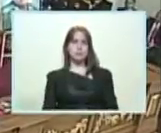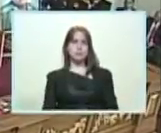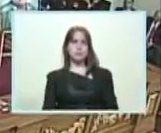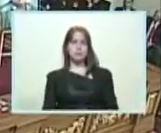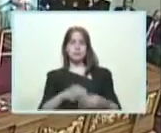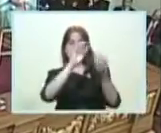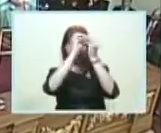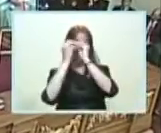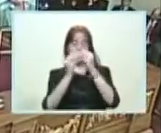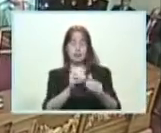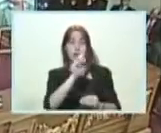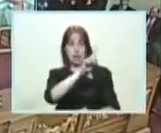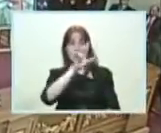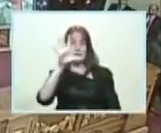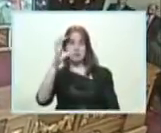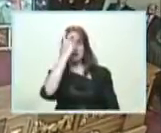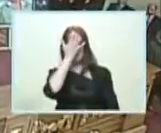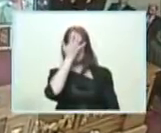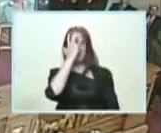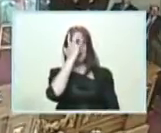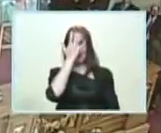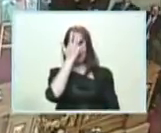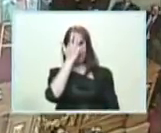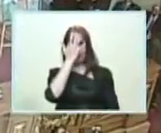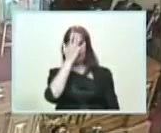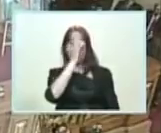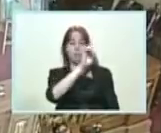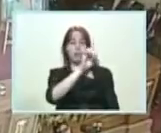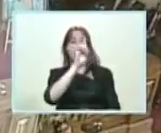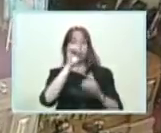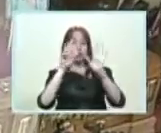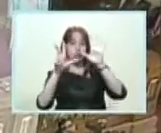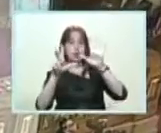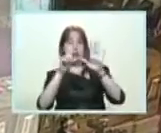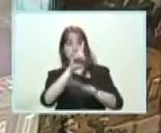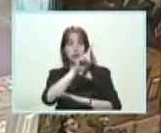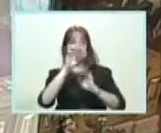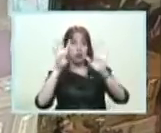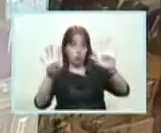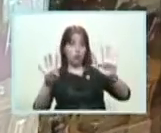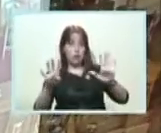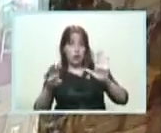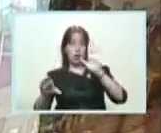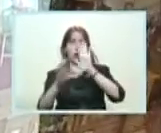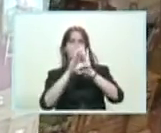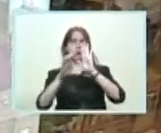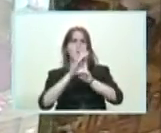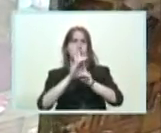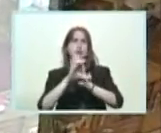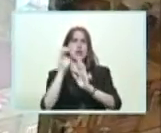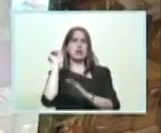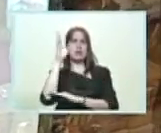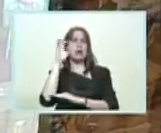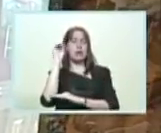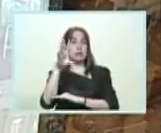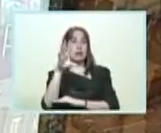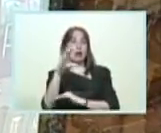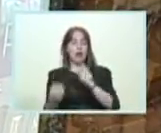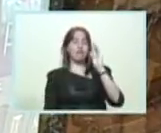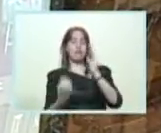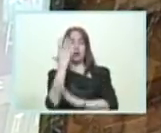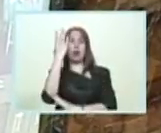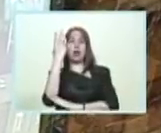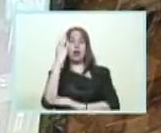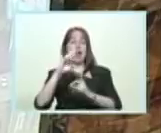instalada el 15 de febrero de 1819, la constituyente fundadora de la